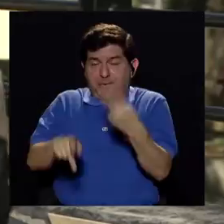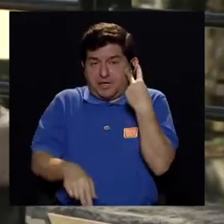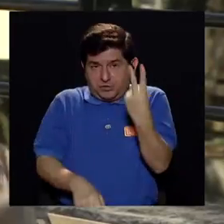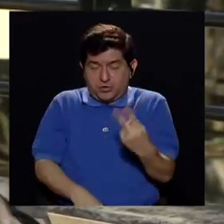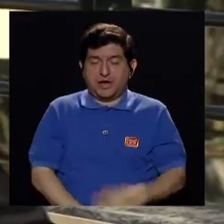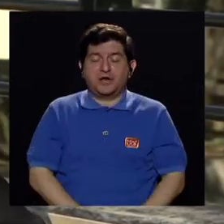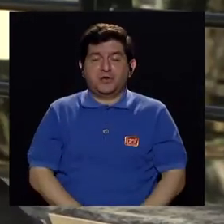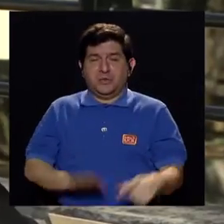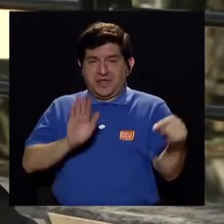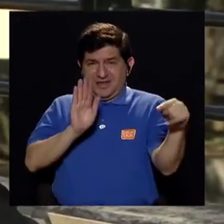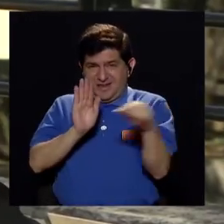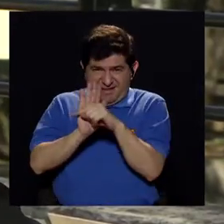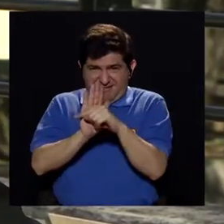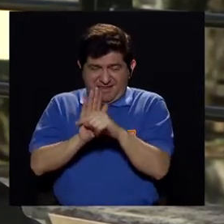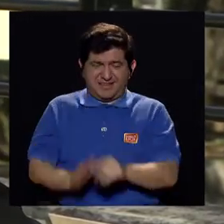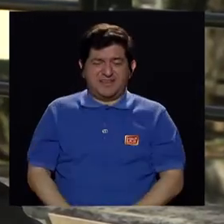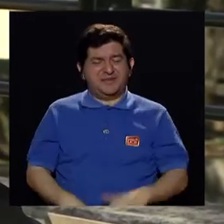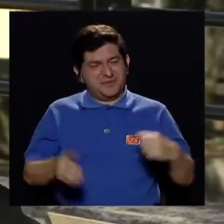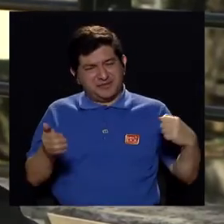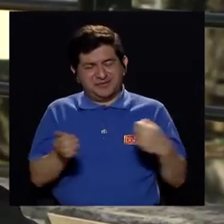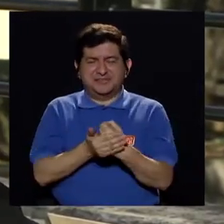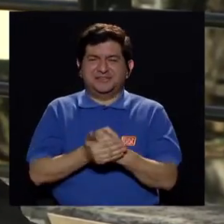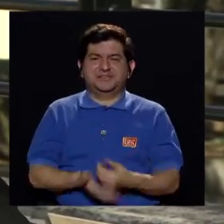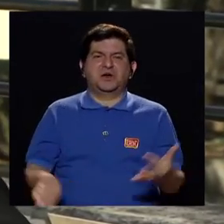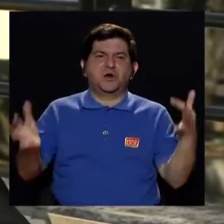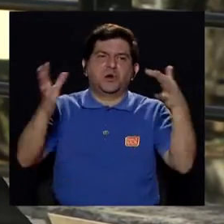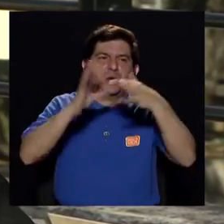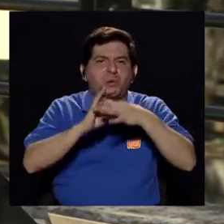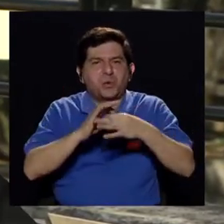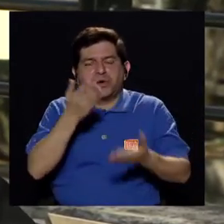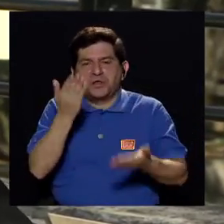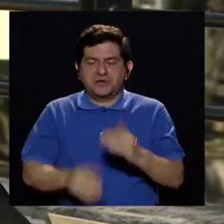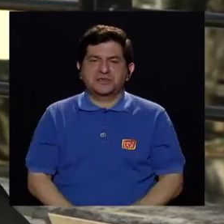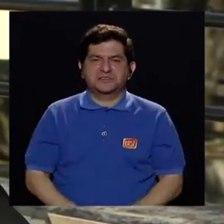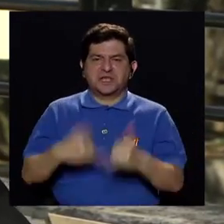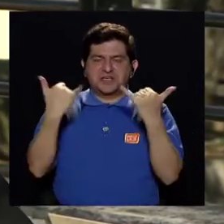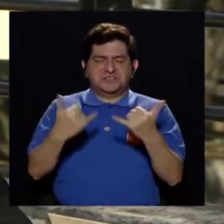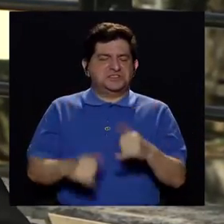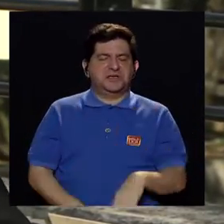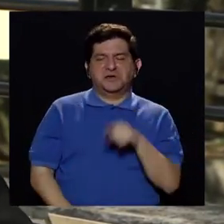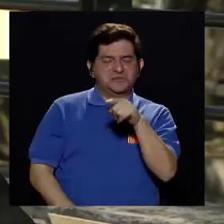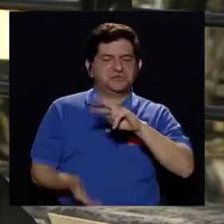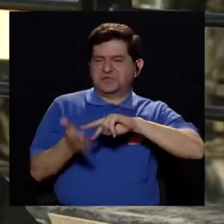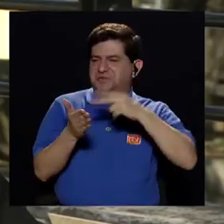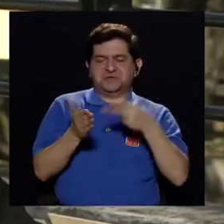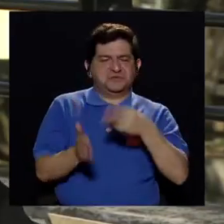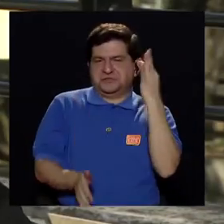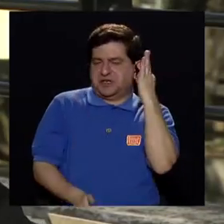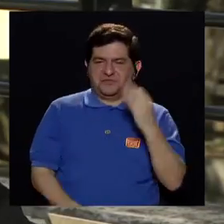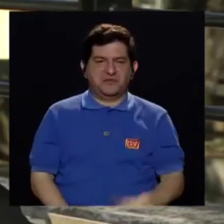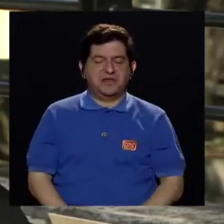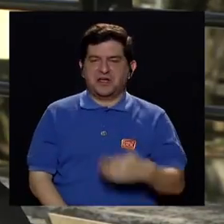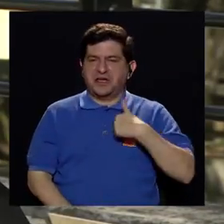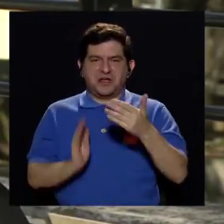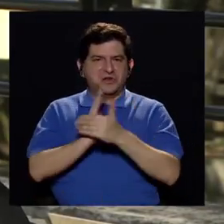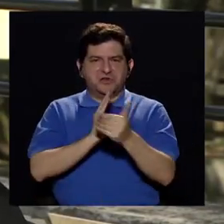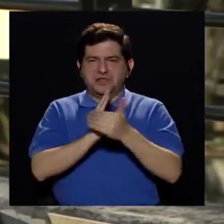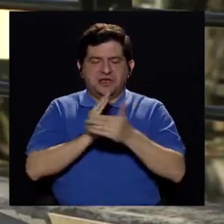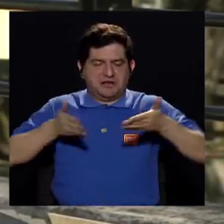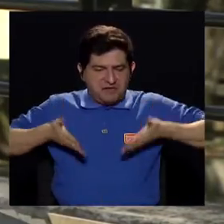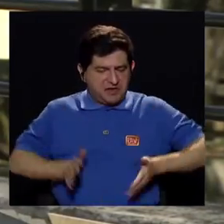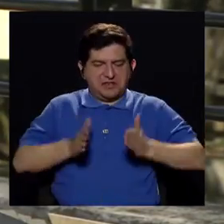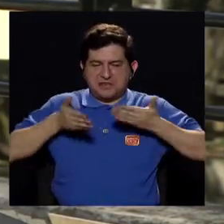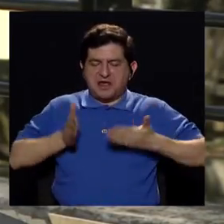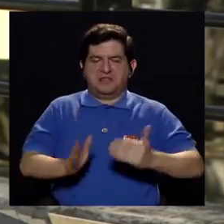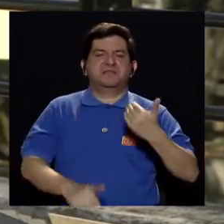forma negativa porque lamentablemente se ha asociado en que dejas de ser mujer, porque ya no tienes la capacidad reproductiva y todo eso,